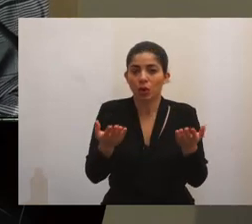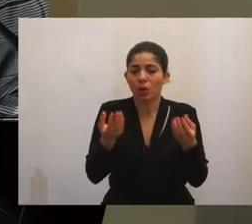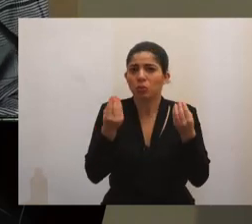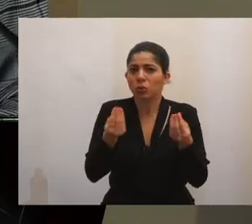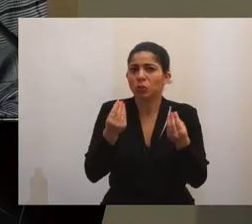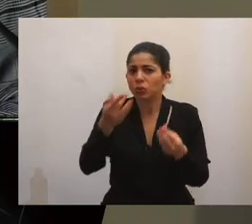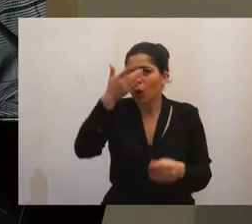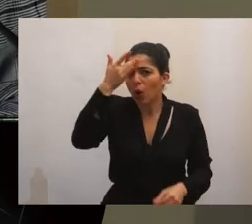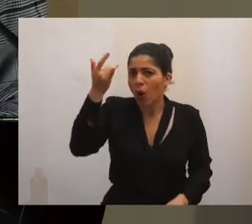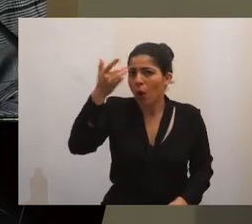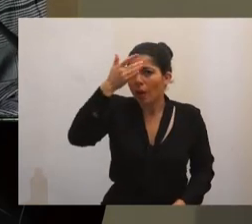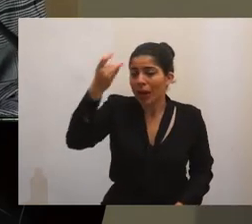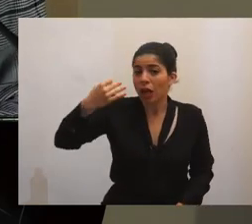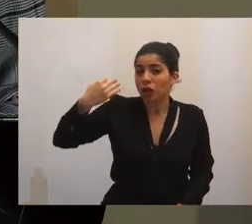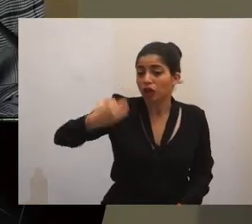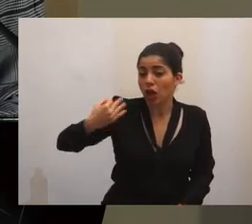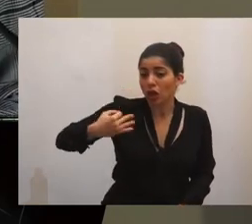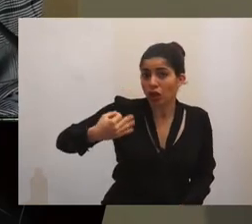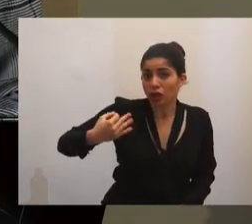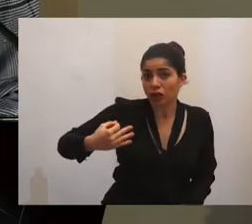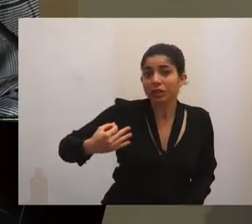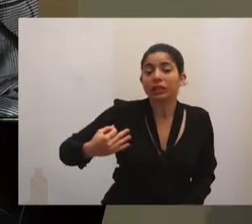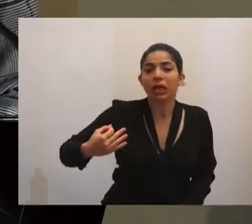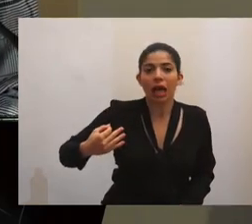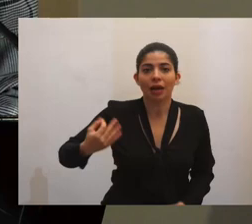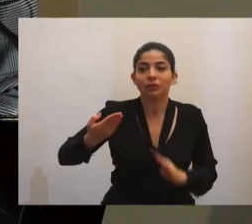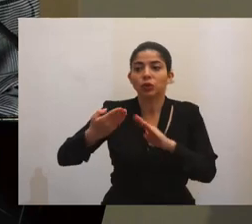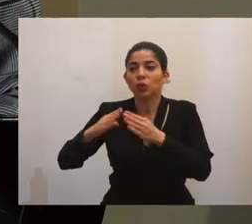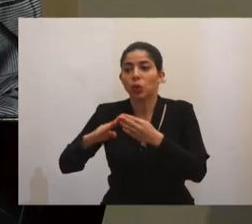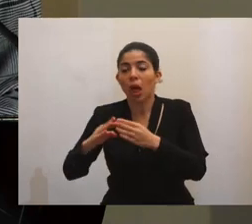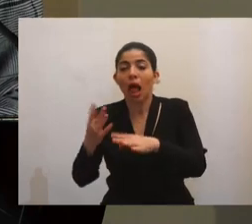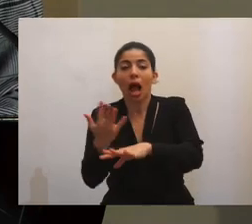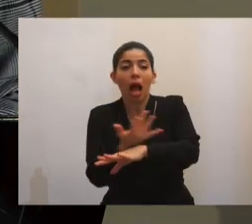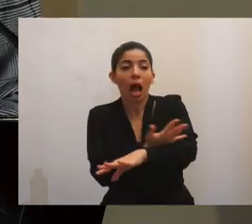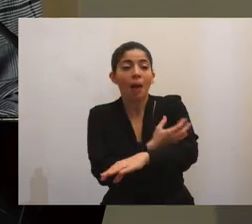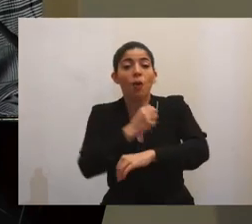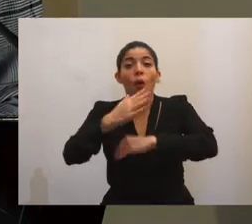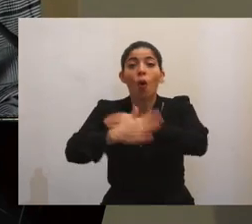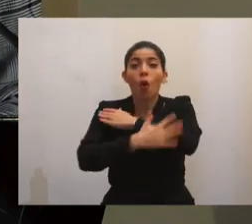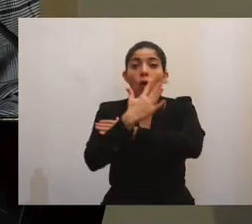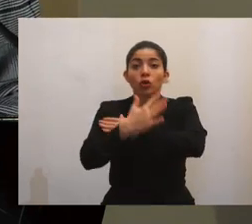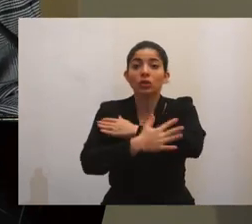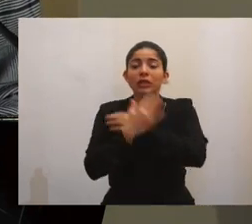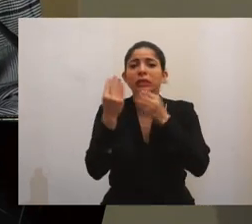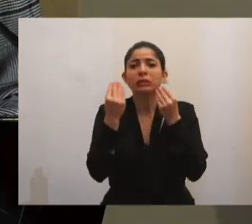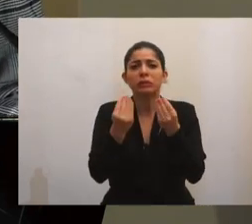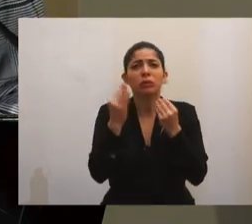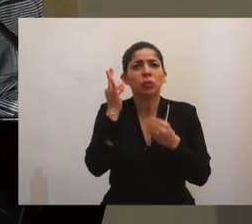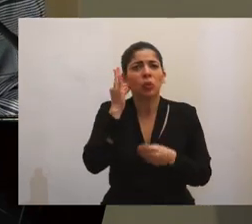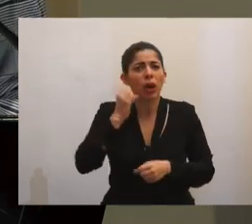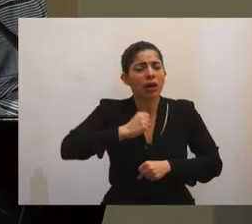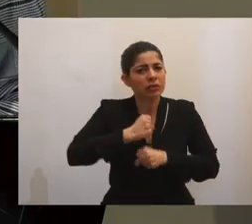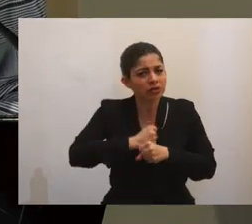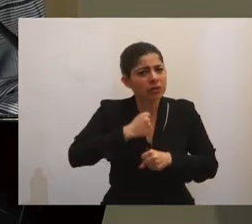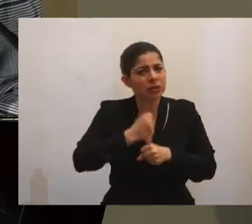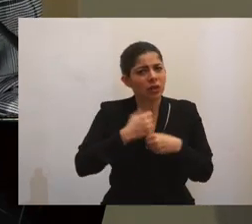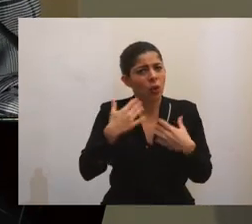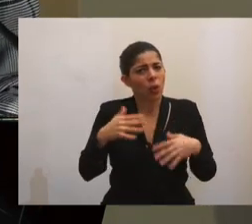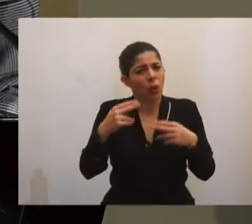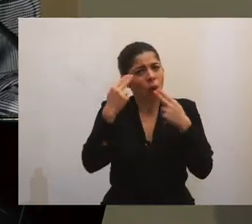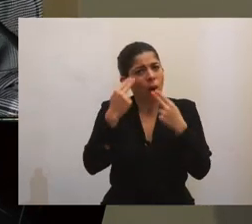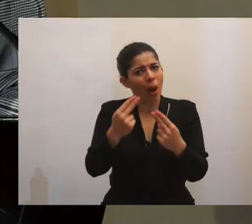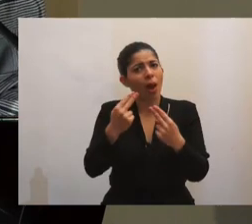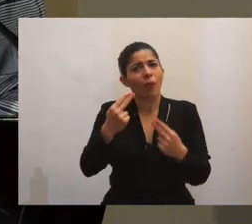con facilidad que en la cotidianidad, en el día a día, ya sea en la ciudad, en el campo o en la costa, miles de mujeres hacen una labor heroica a